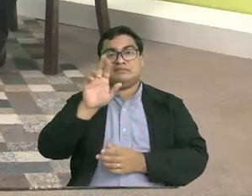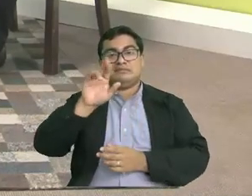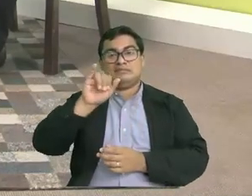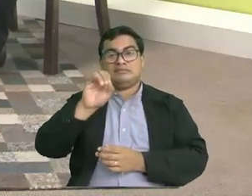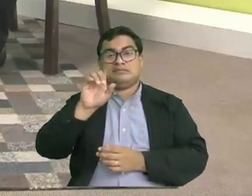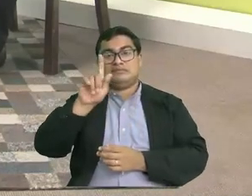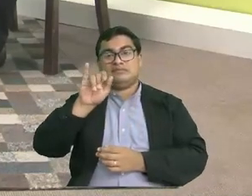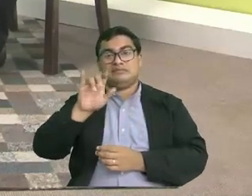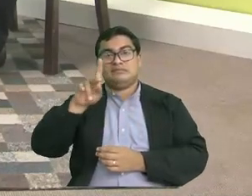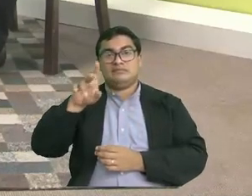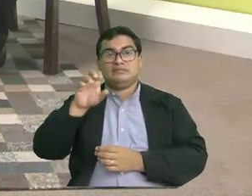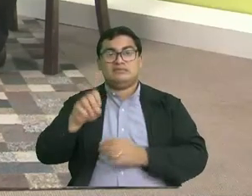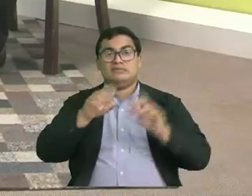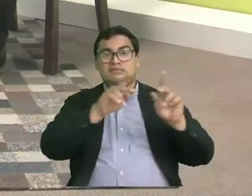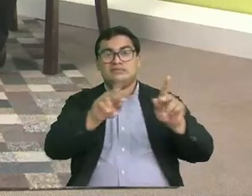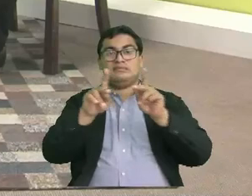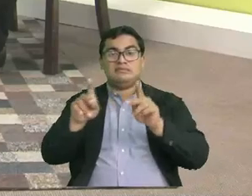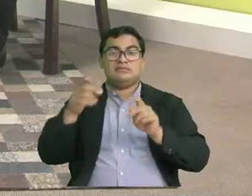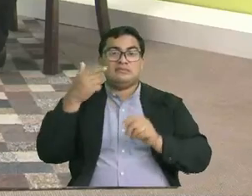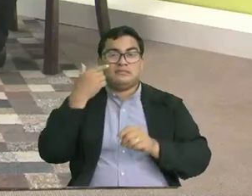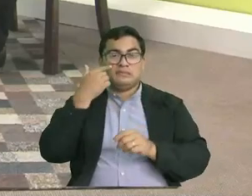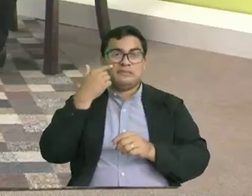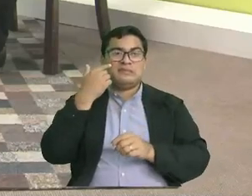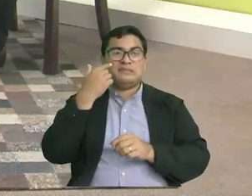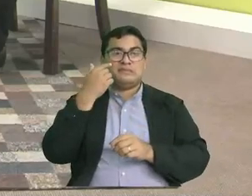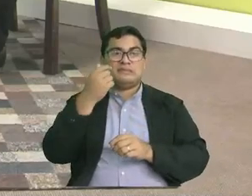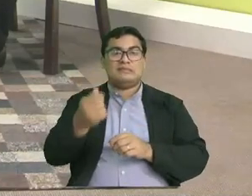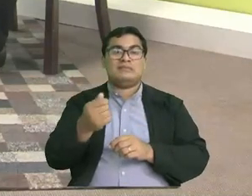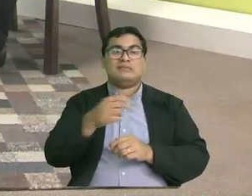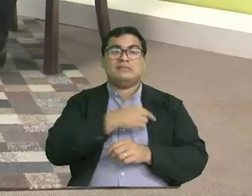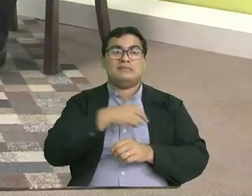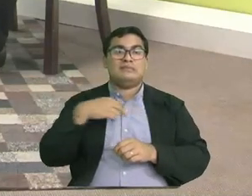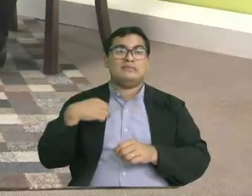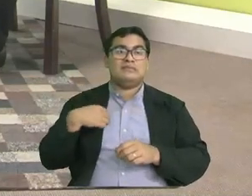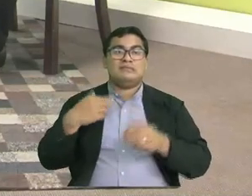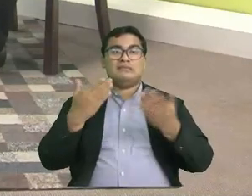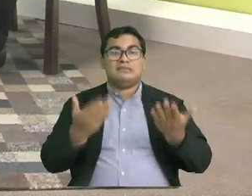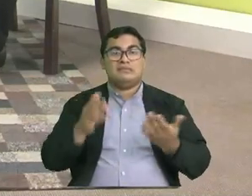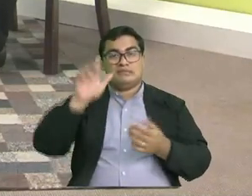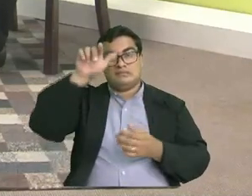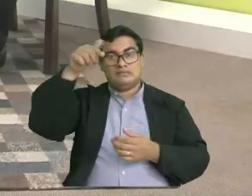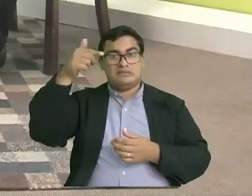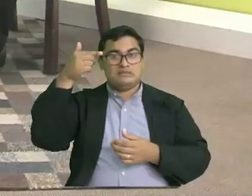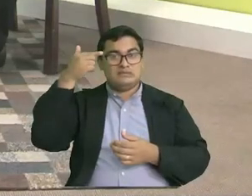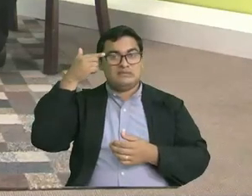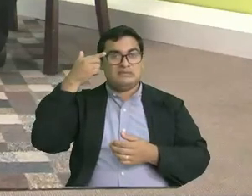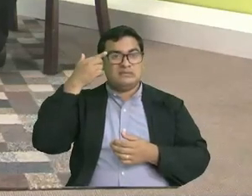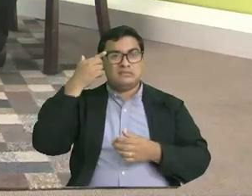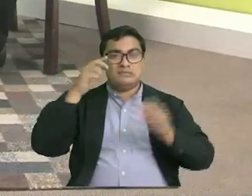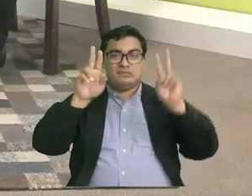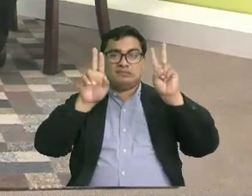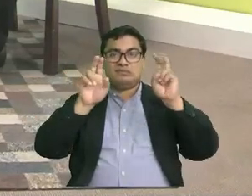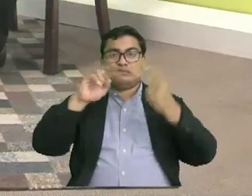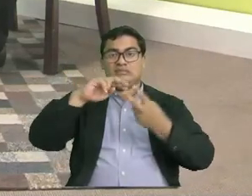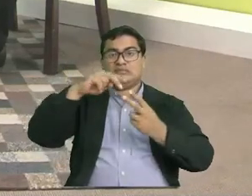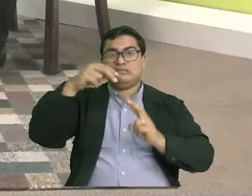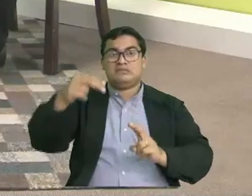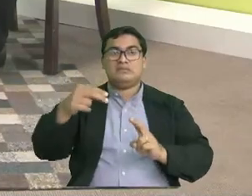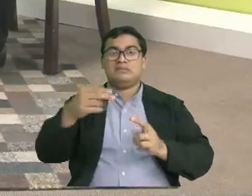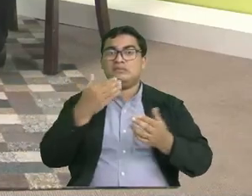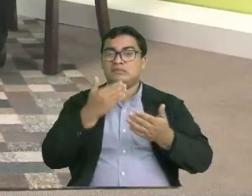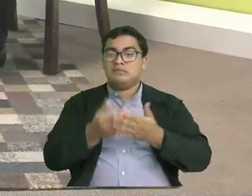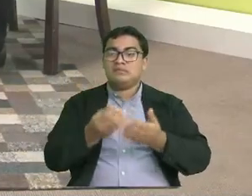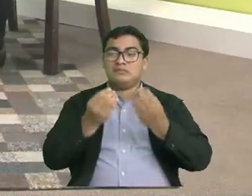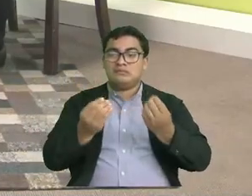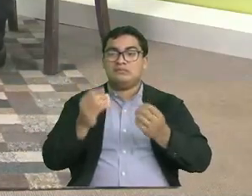bienvenido. Para que la población conozca sobre esto que hace el gobierno también para cuestiones de la genética. Gracias,